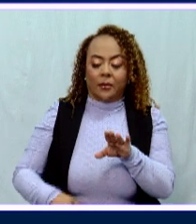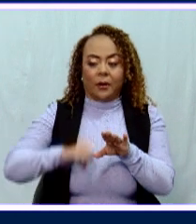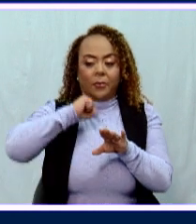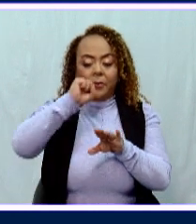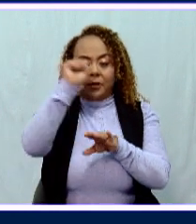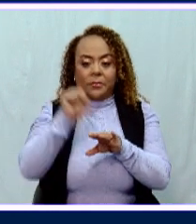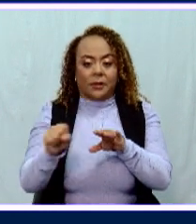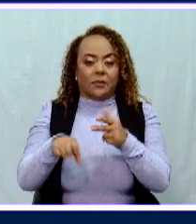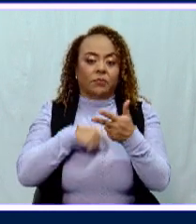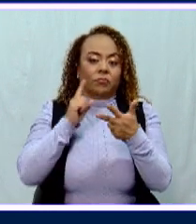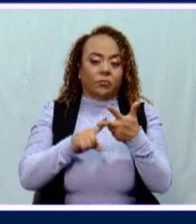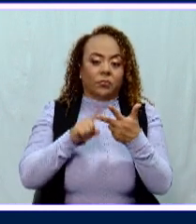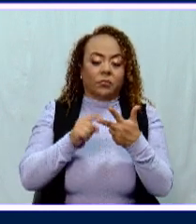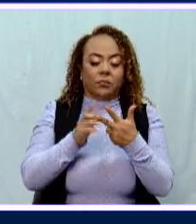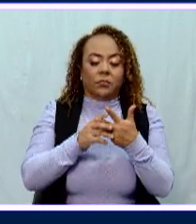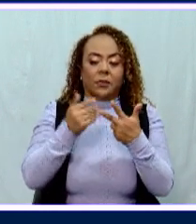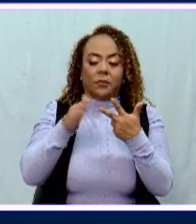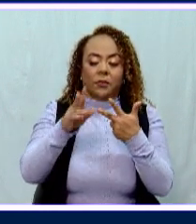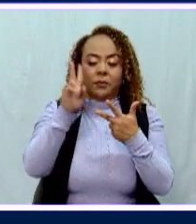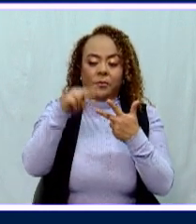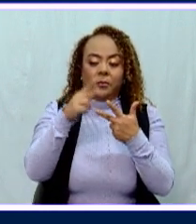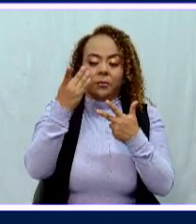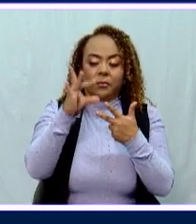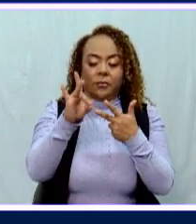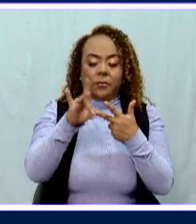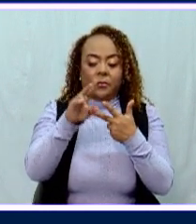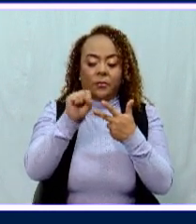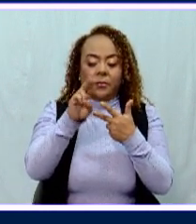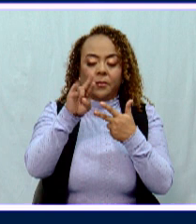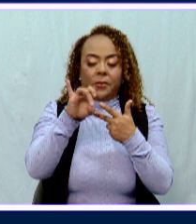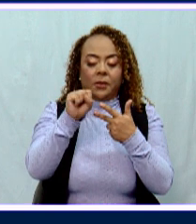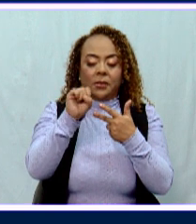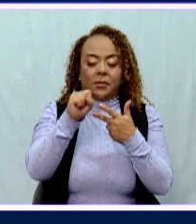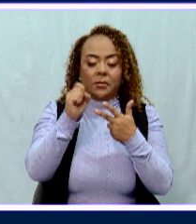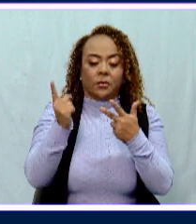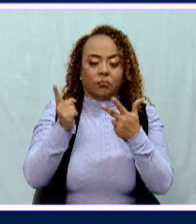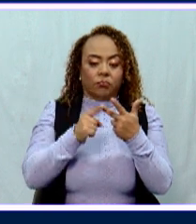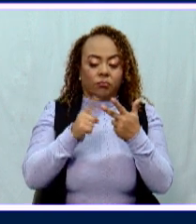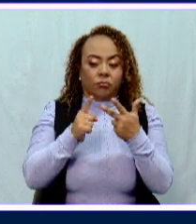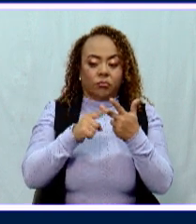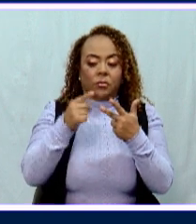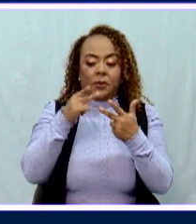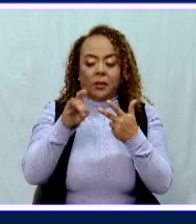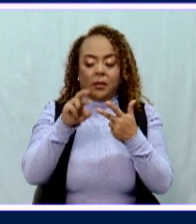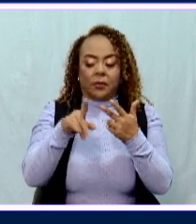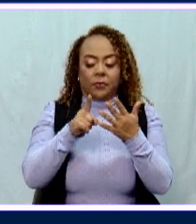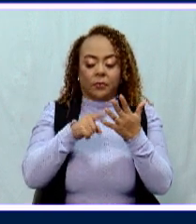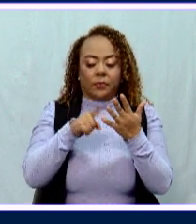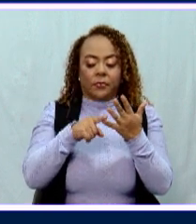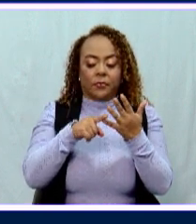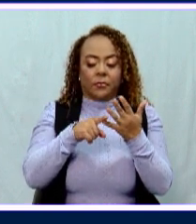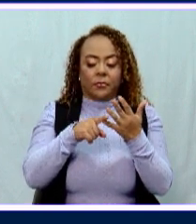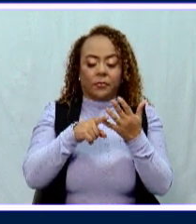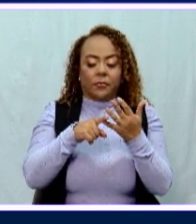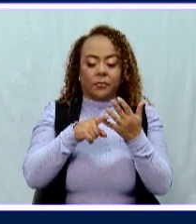Saprissa llevo tres apertura 18 líder Saprissa campeón grediano llevo cuatro 19